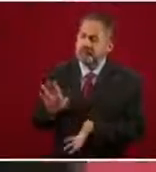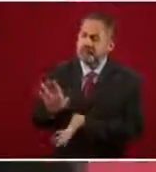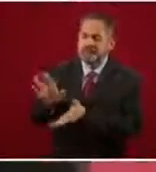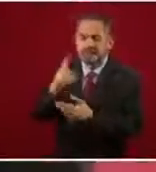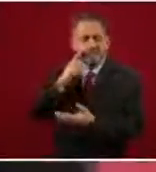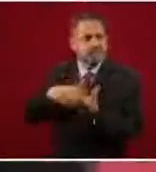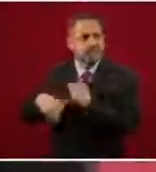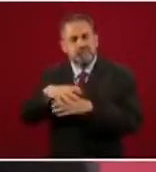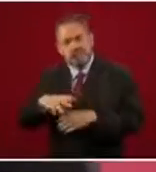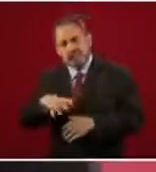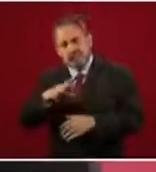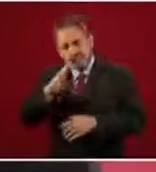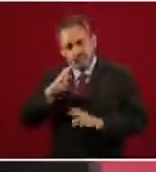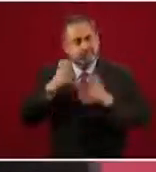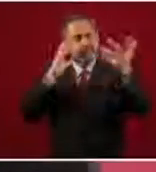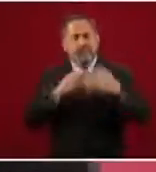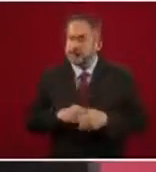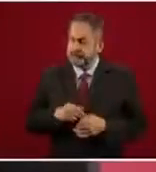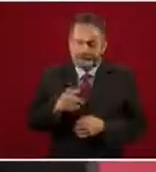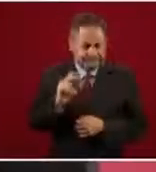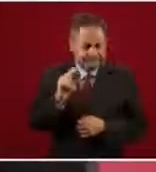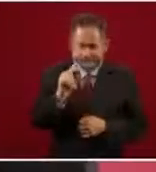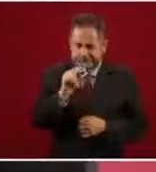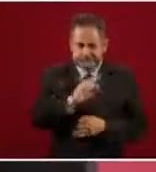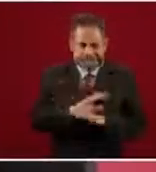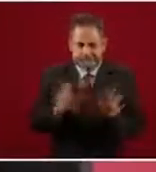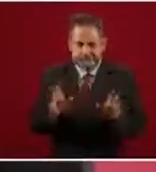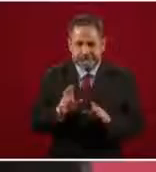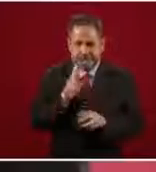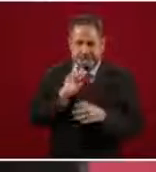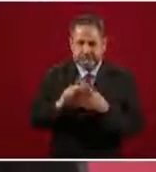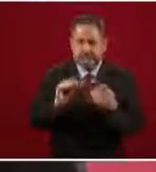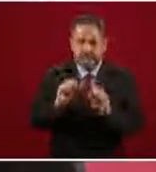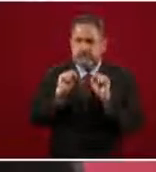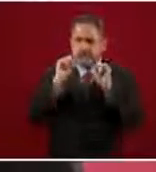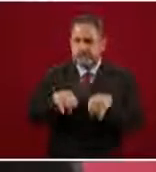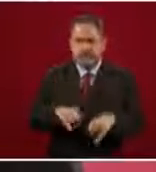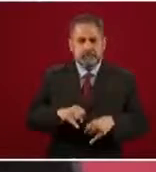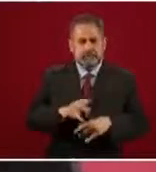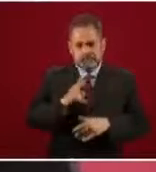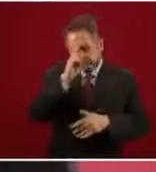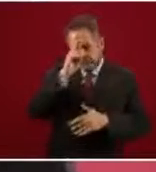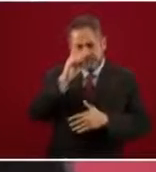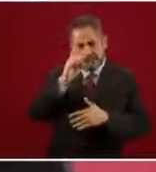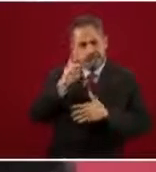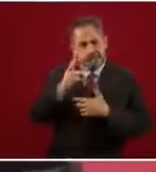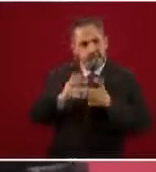no, está resuelto el problema sin violencia.